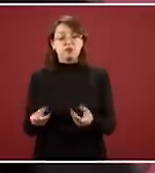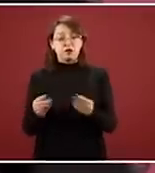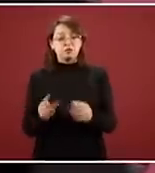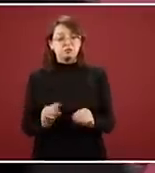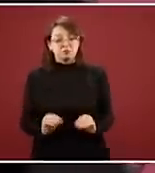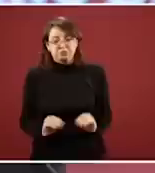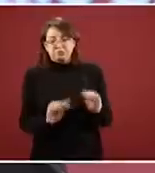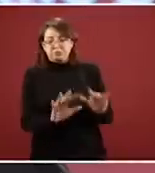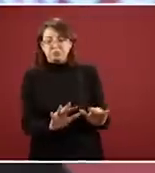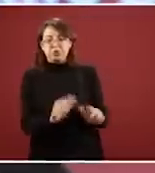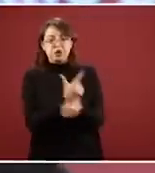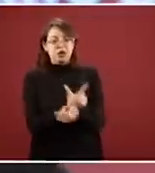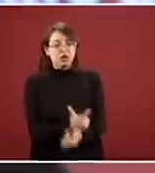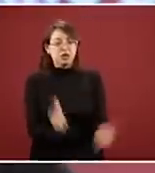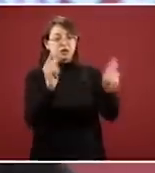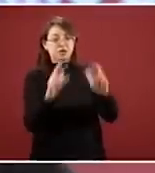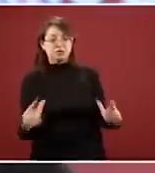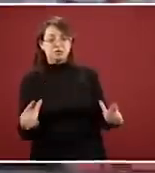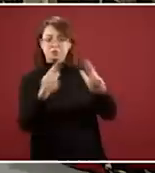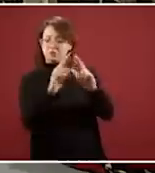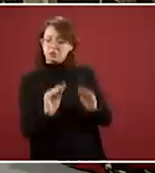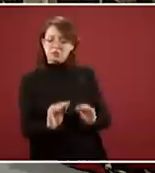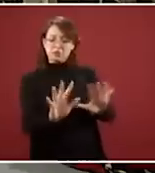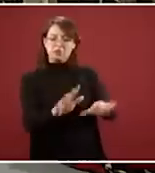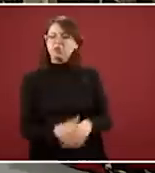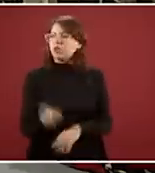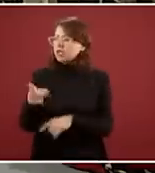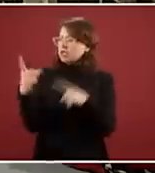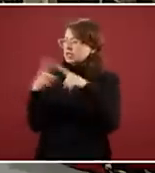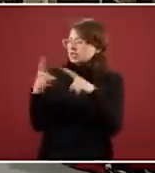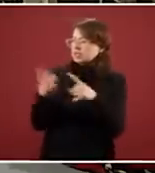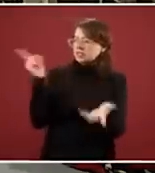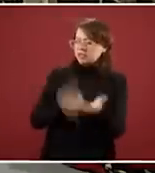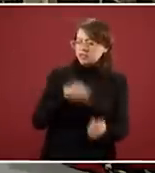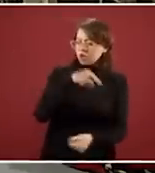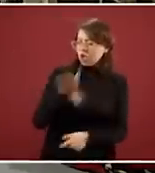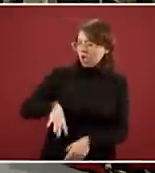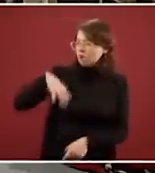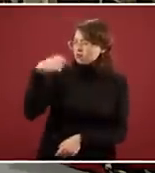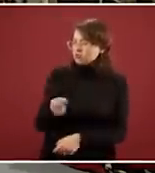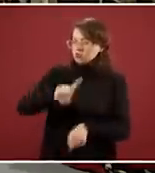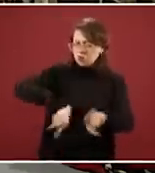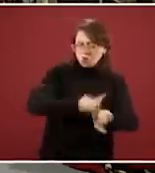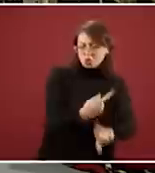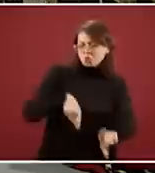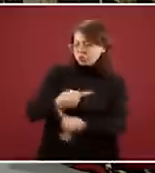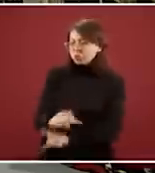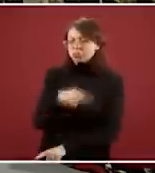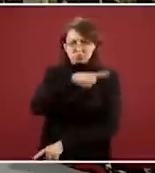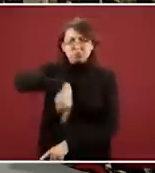religiosa. ¿La Iglesia ha reconocido estos abusos? ¿No le parece grave que sucedan? Sobre todo que de alguna